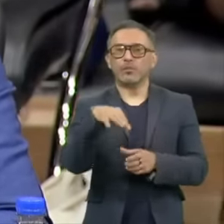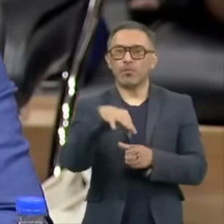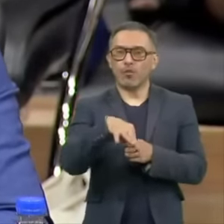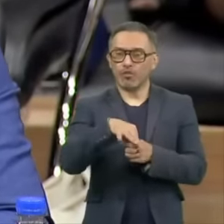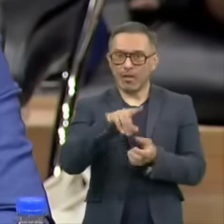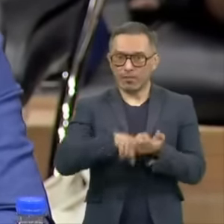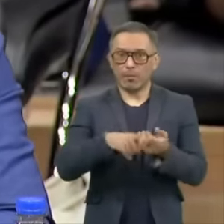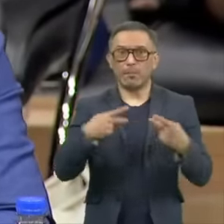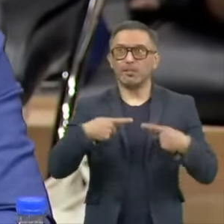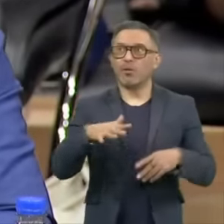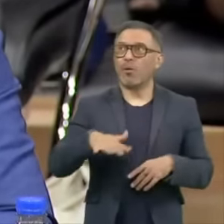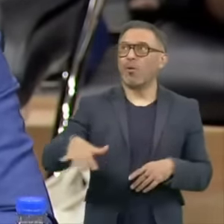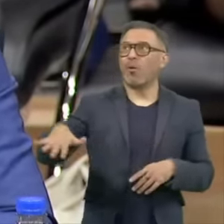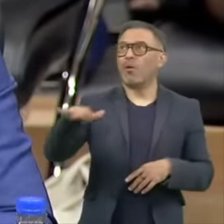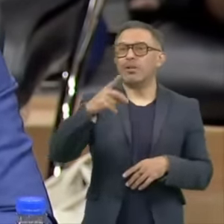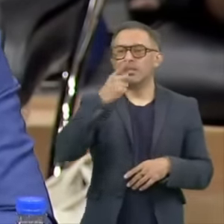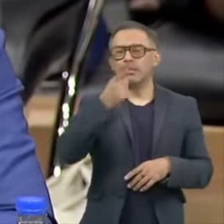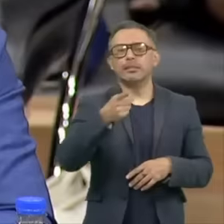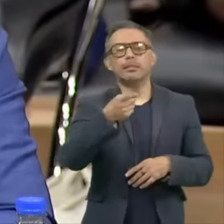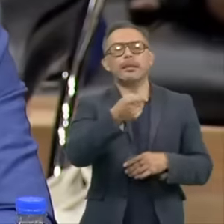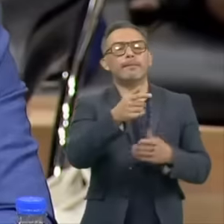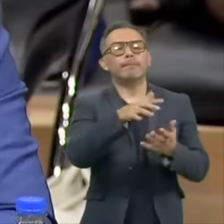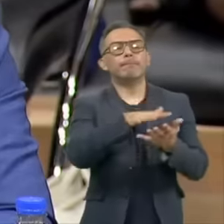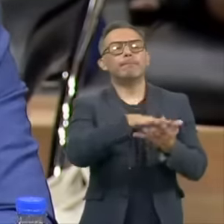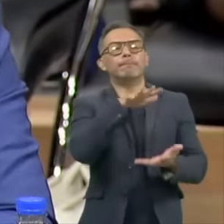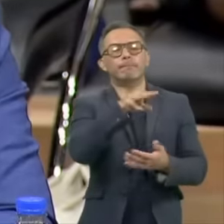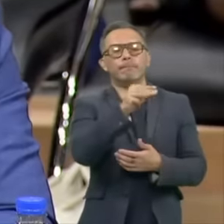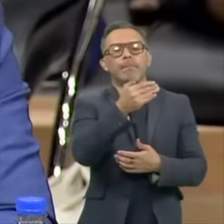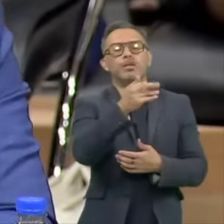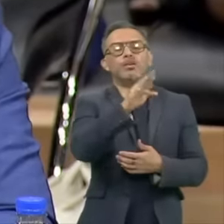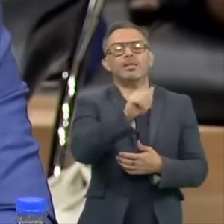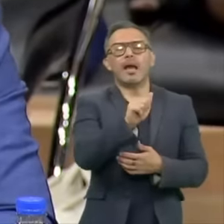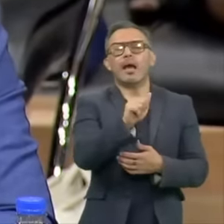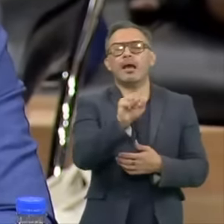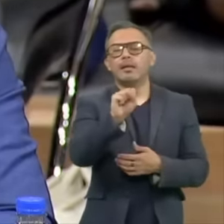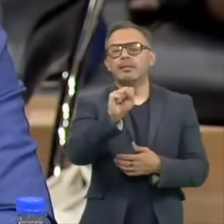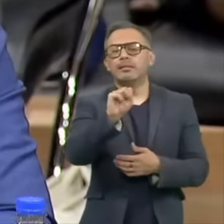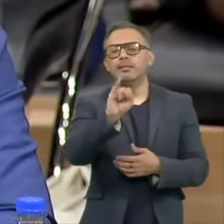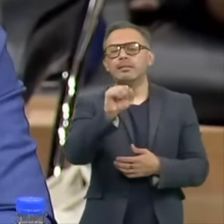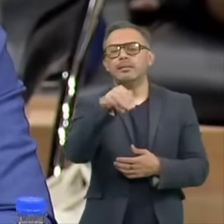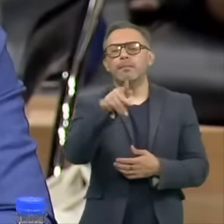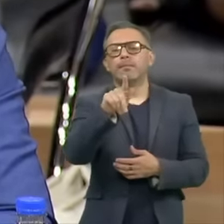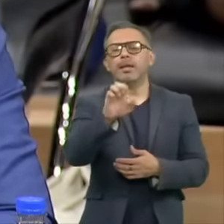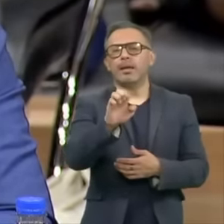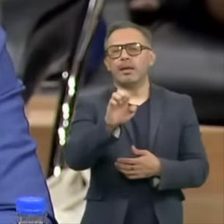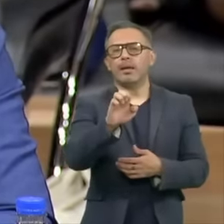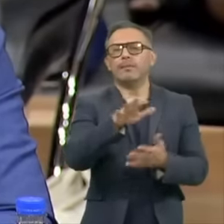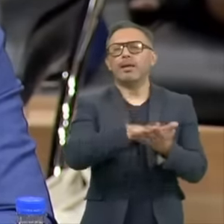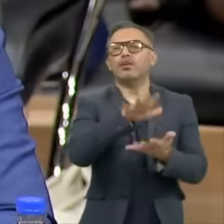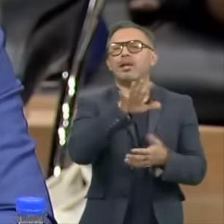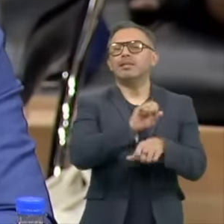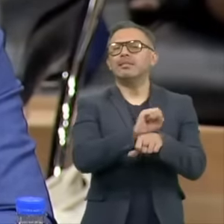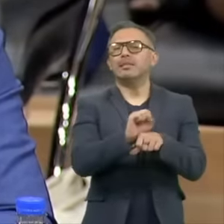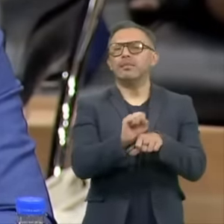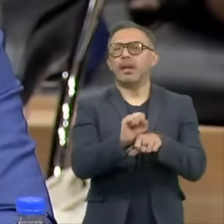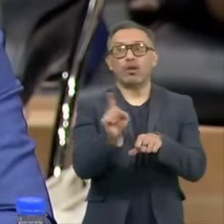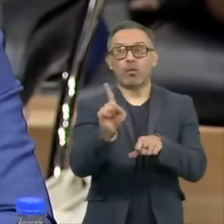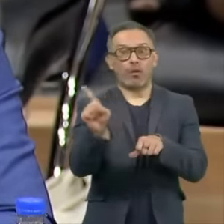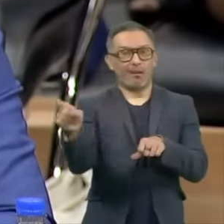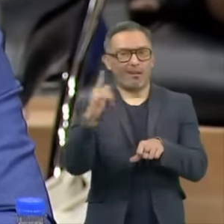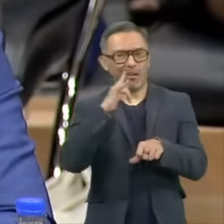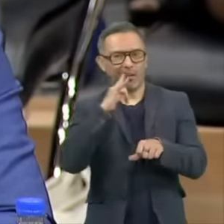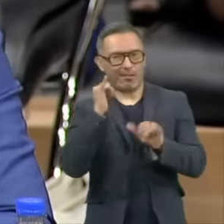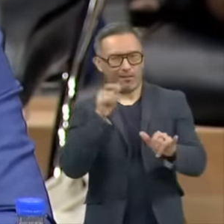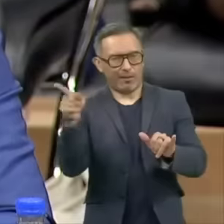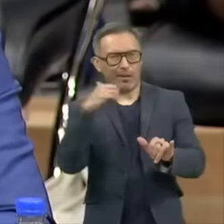ciudadana fue darles una mayoría simple a esta coalición, mayoría simple, y ellos quieren obtener una mayoría